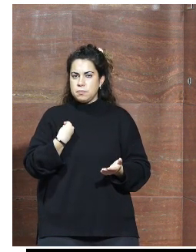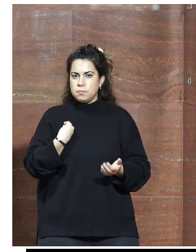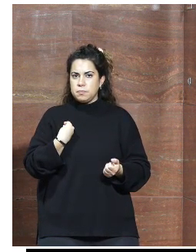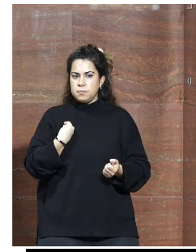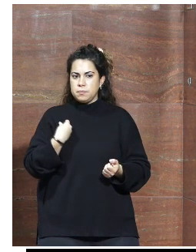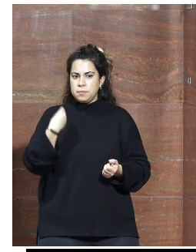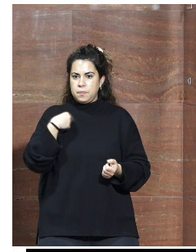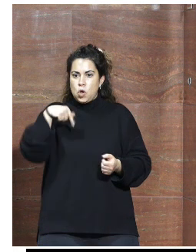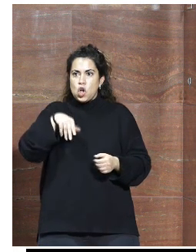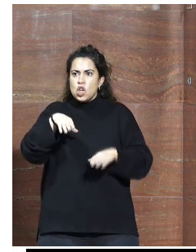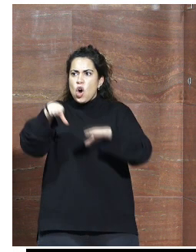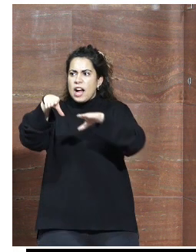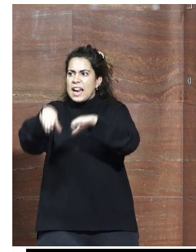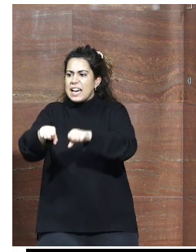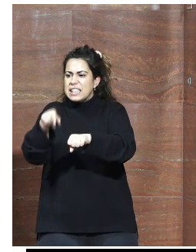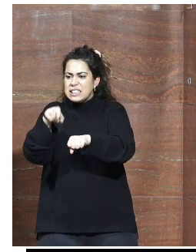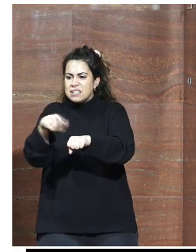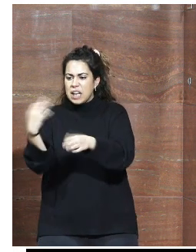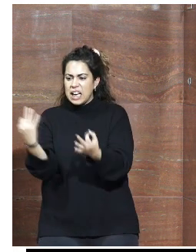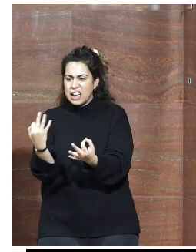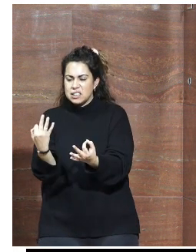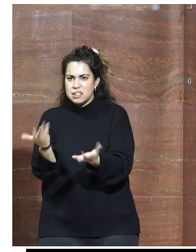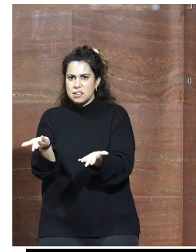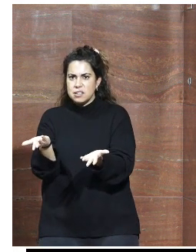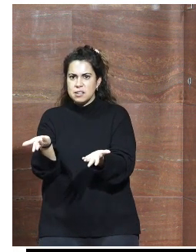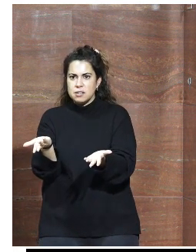qué es lo que he reservado yo con mi reserva?